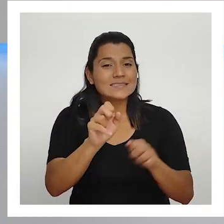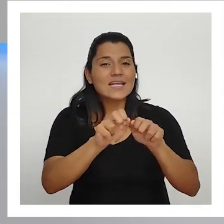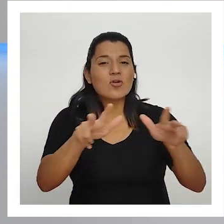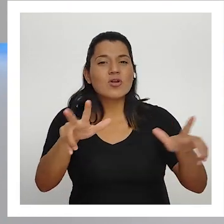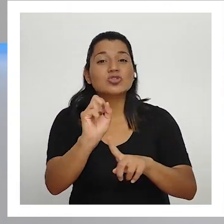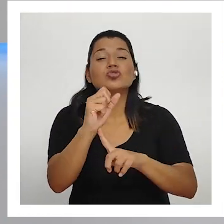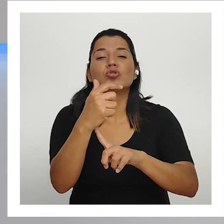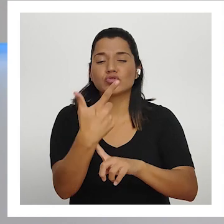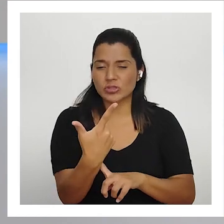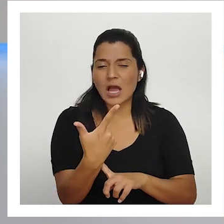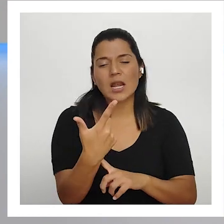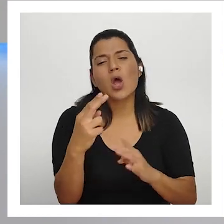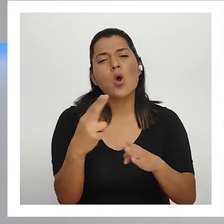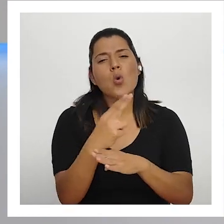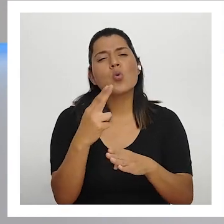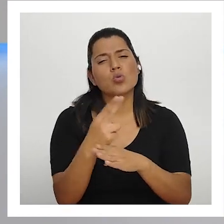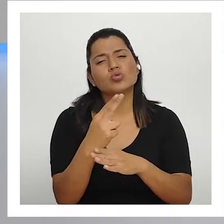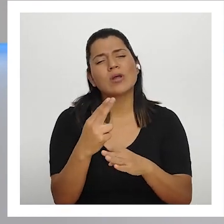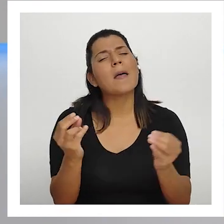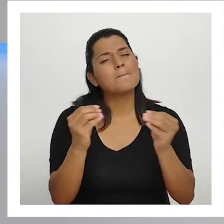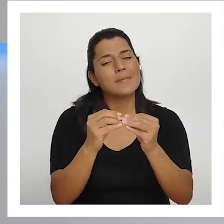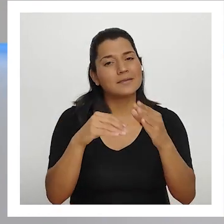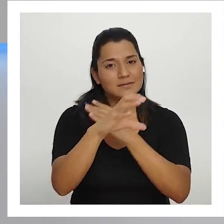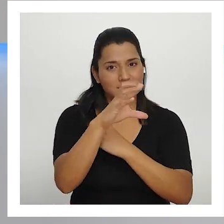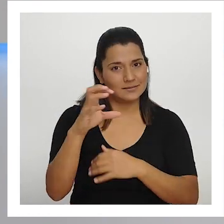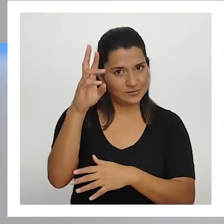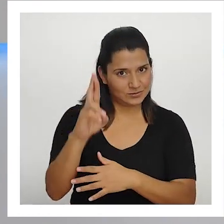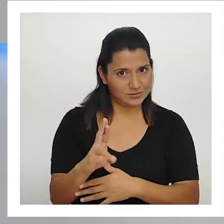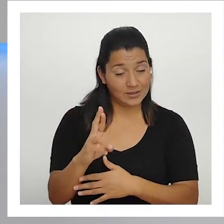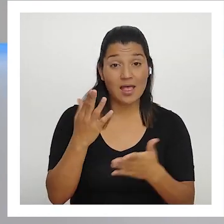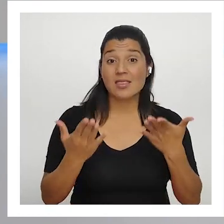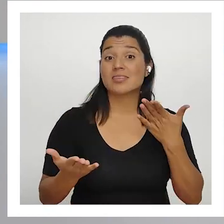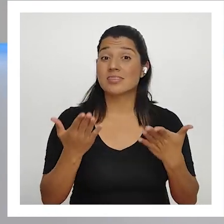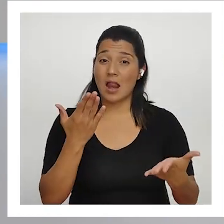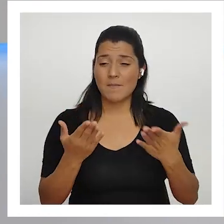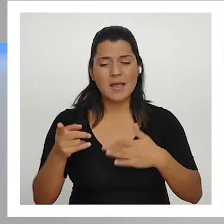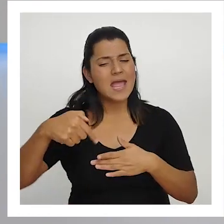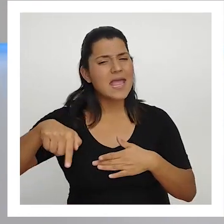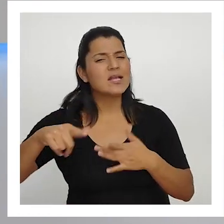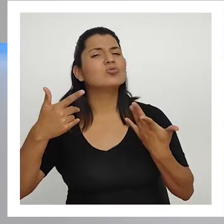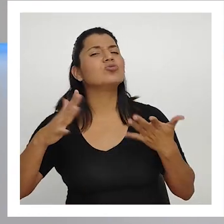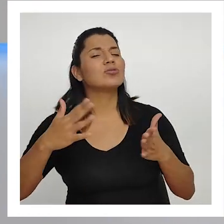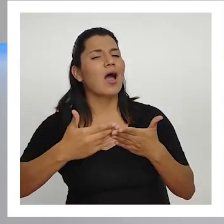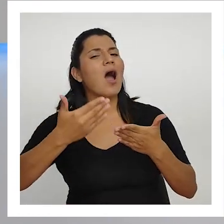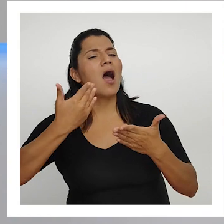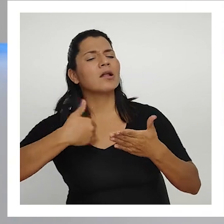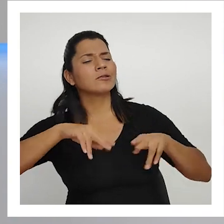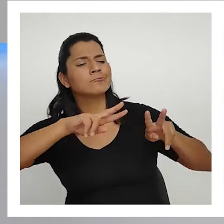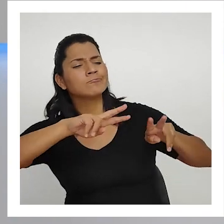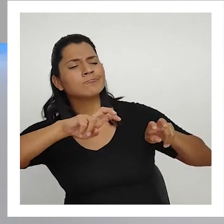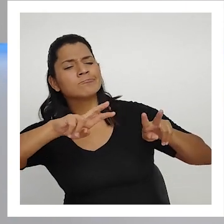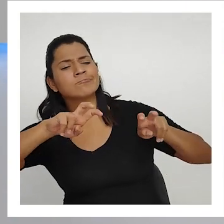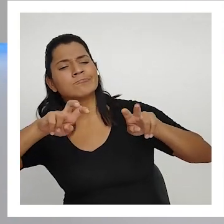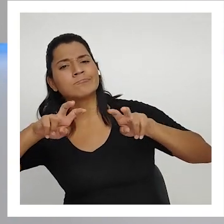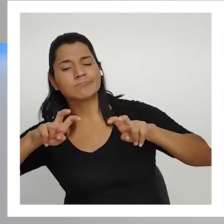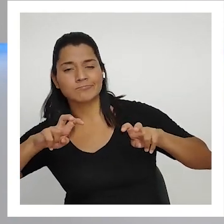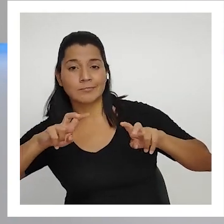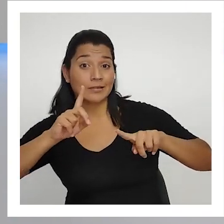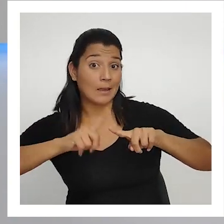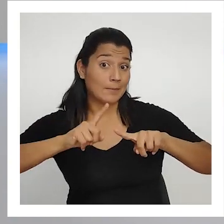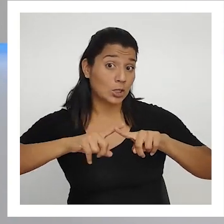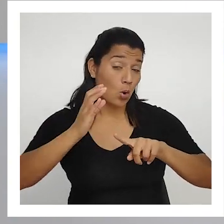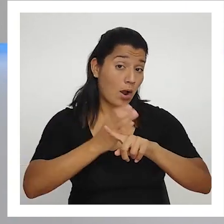una estafa. Totalmente. Vamos a ver, la red social que se está utilizando actualmente o la plataforma digital que se está utilizando por esta estructura criminal,